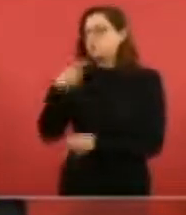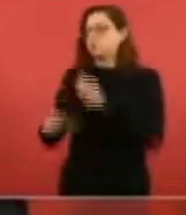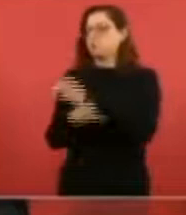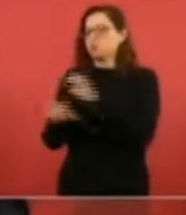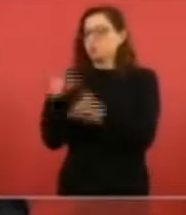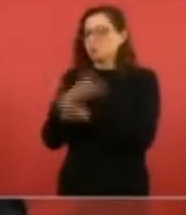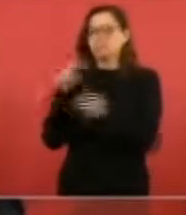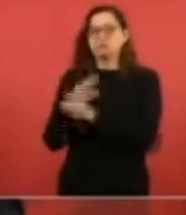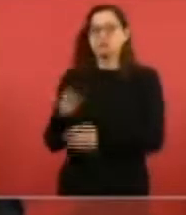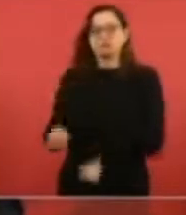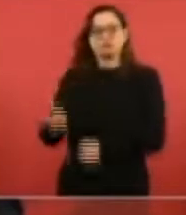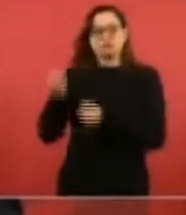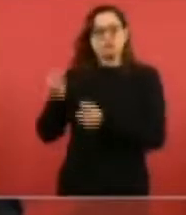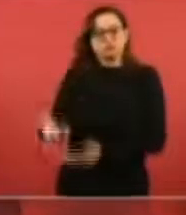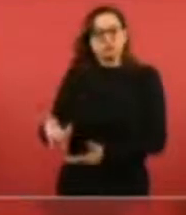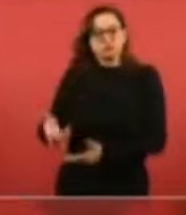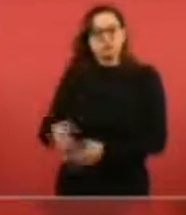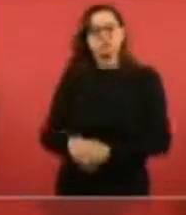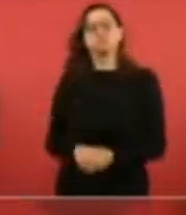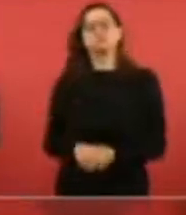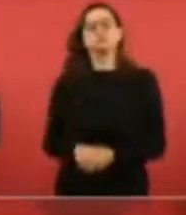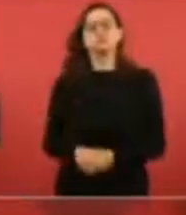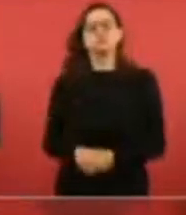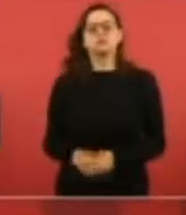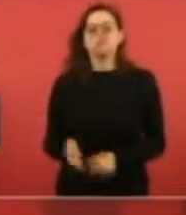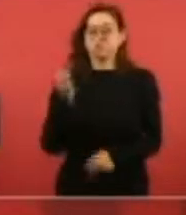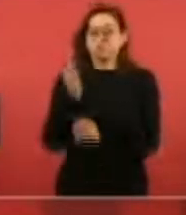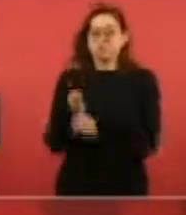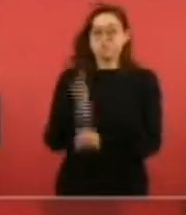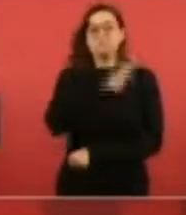hoy que ya tenemos 90% de